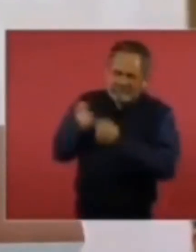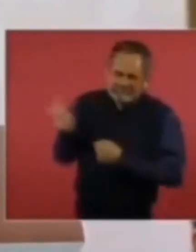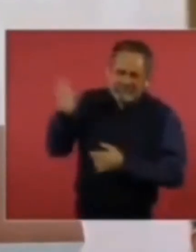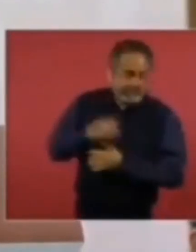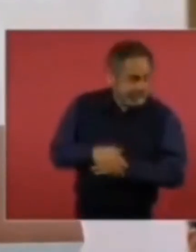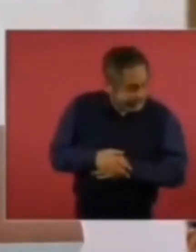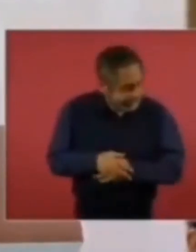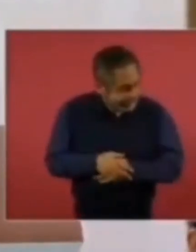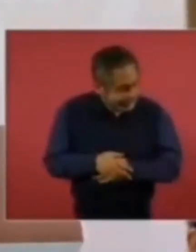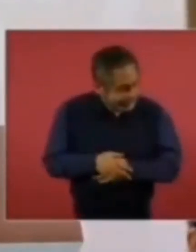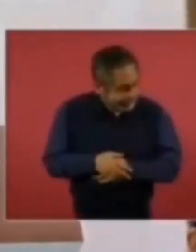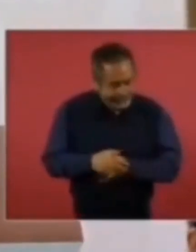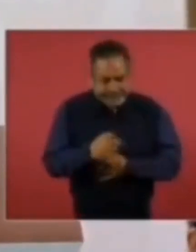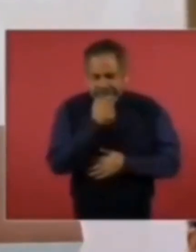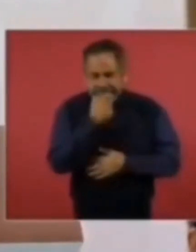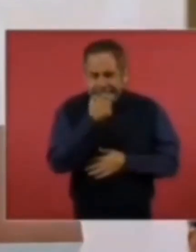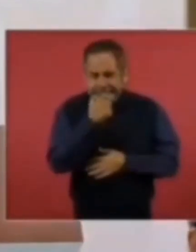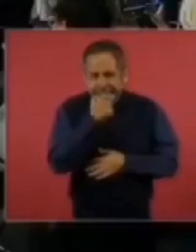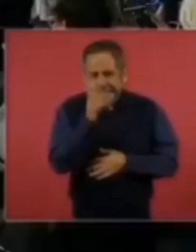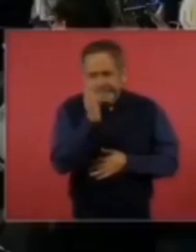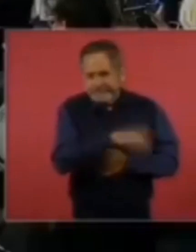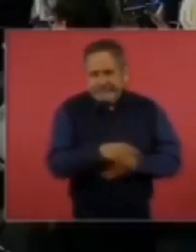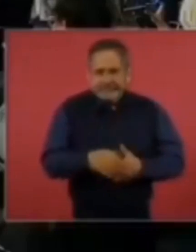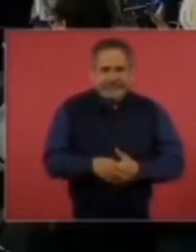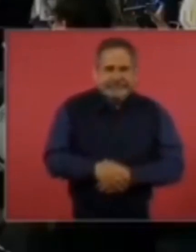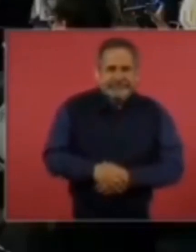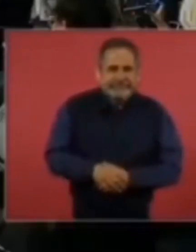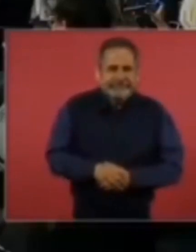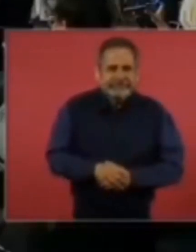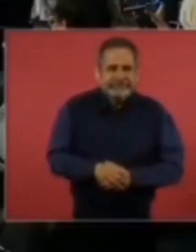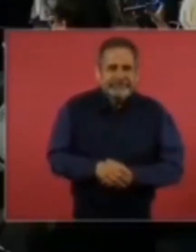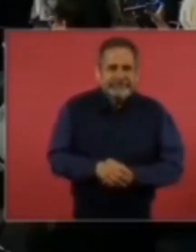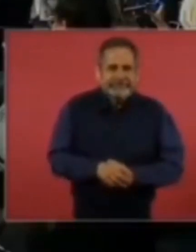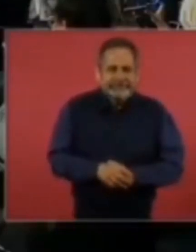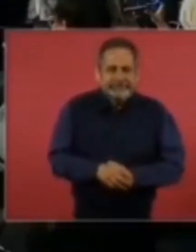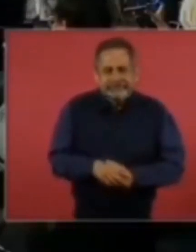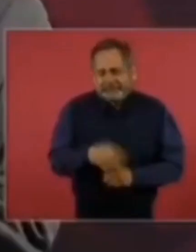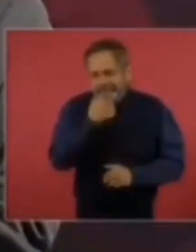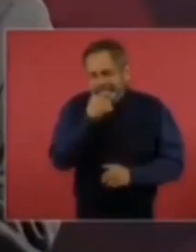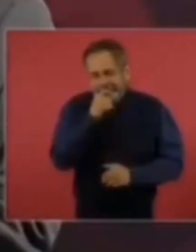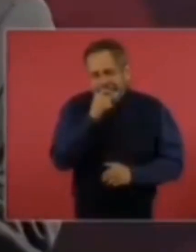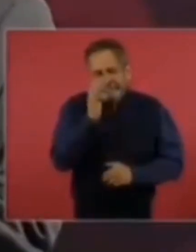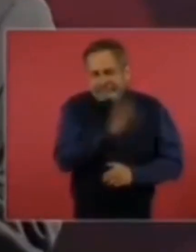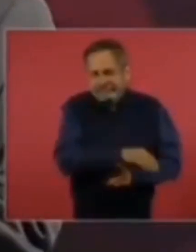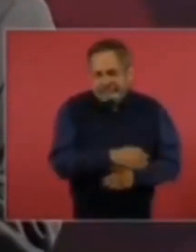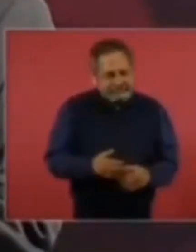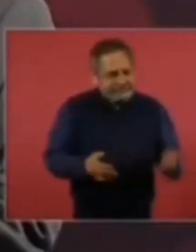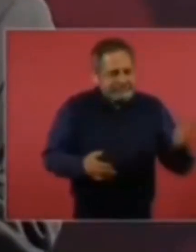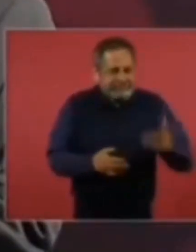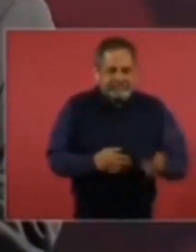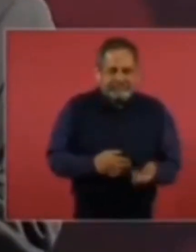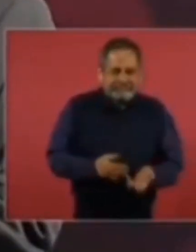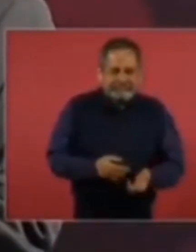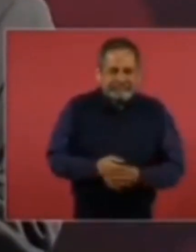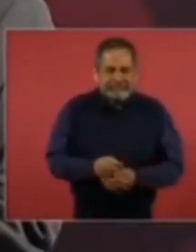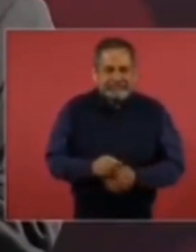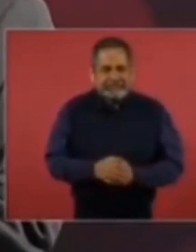Y es de risa. Relevo generacional. Sí, es de risa.